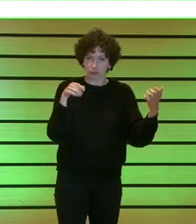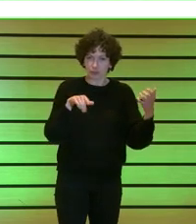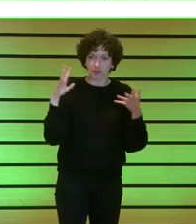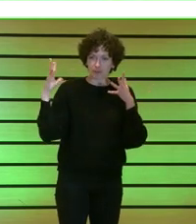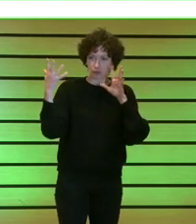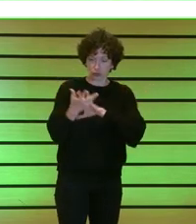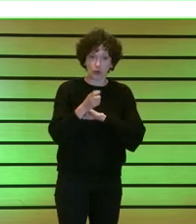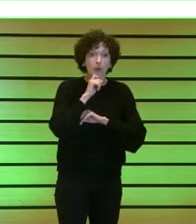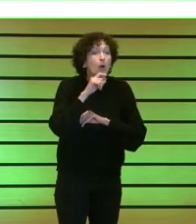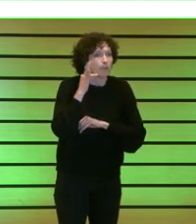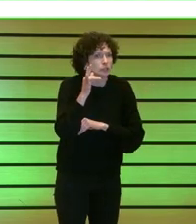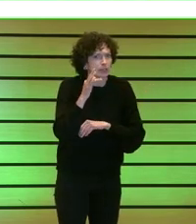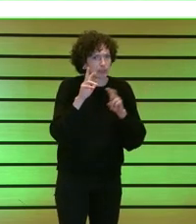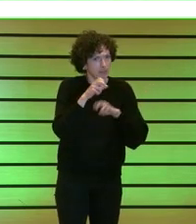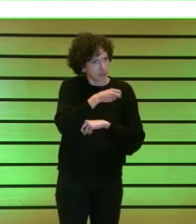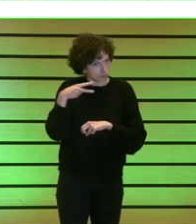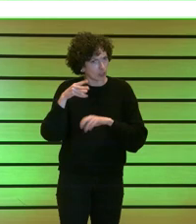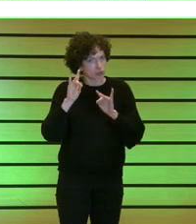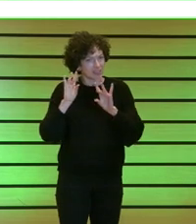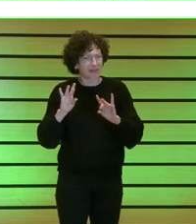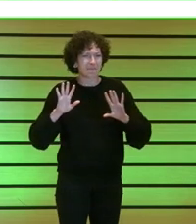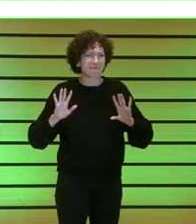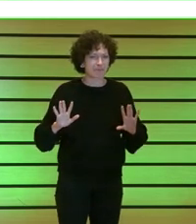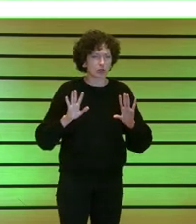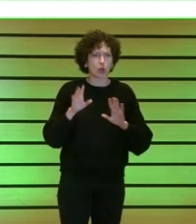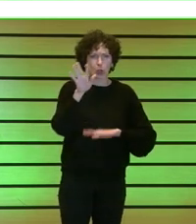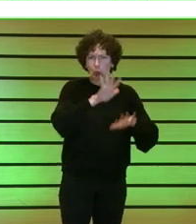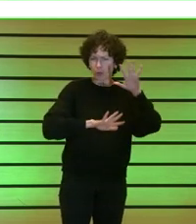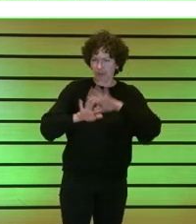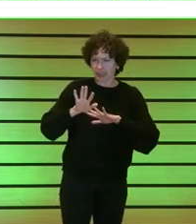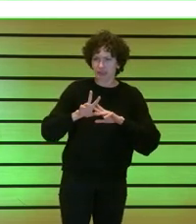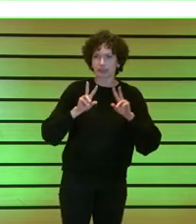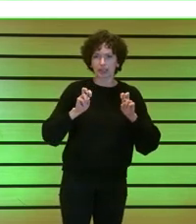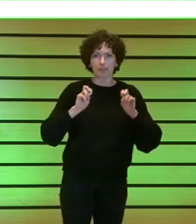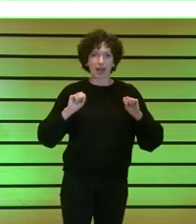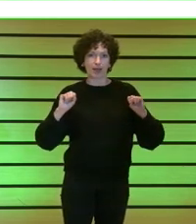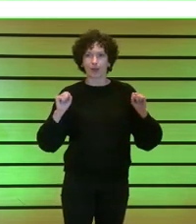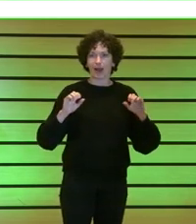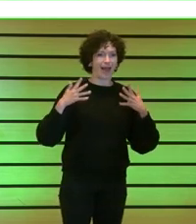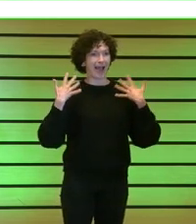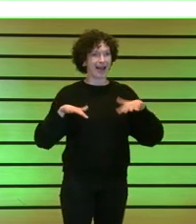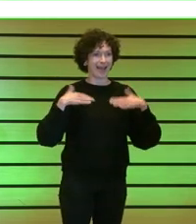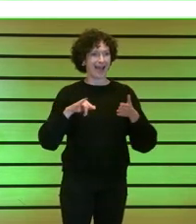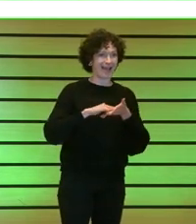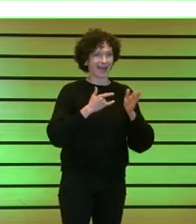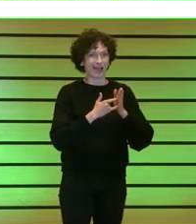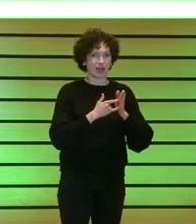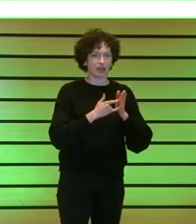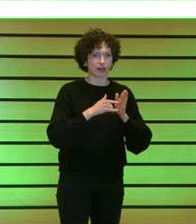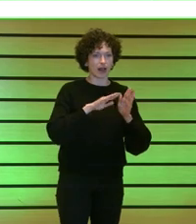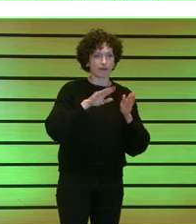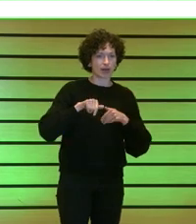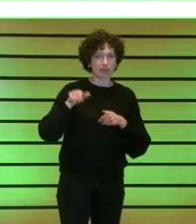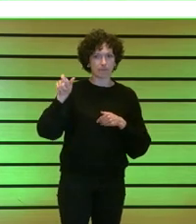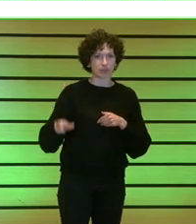muy positiva en cuanto a los resultados pero compleja que es eso de la Euforia tecnicista nos ha hecho ciegos a la condición